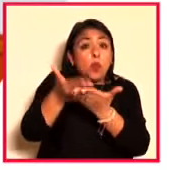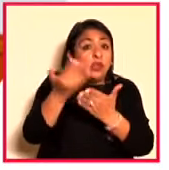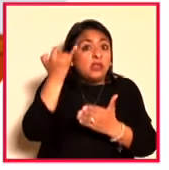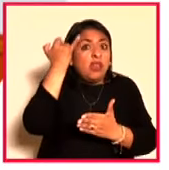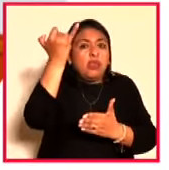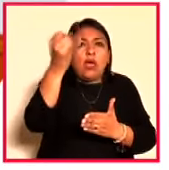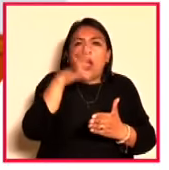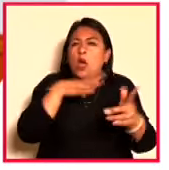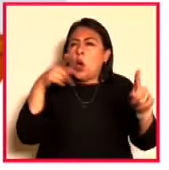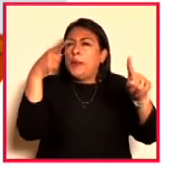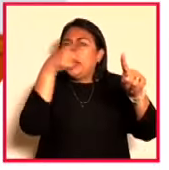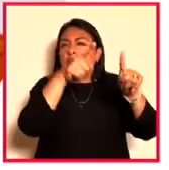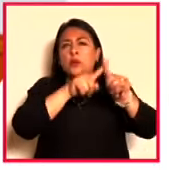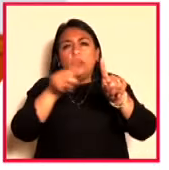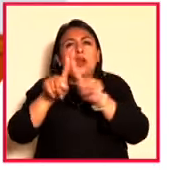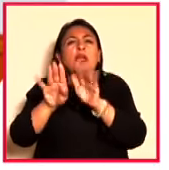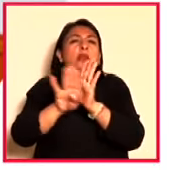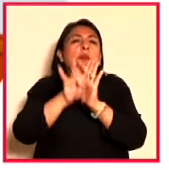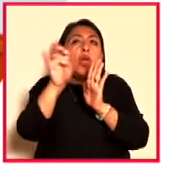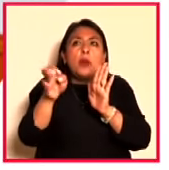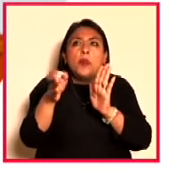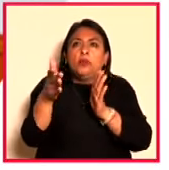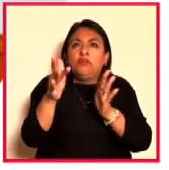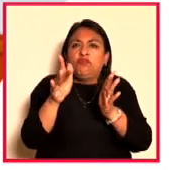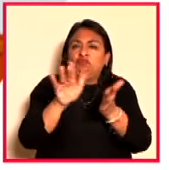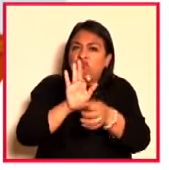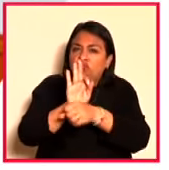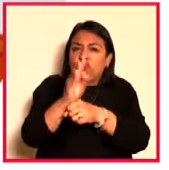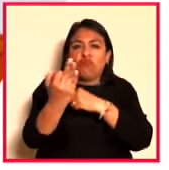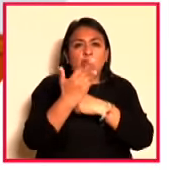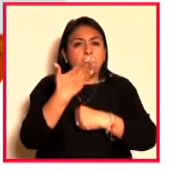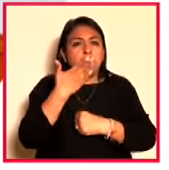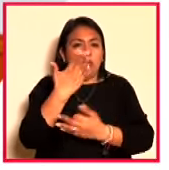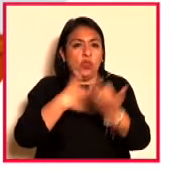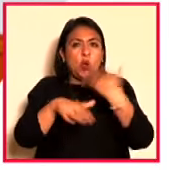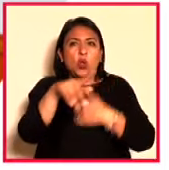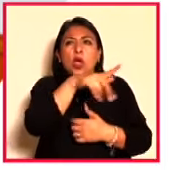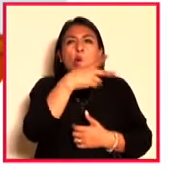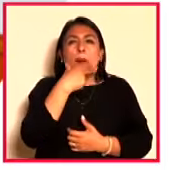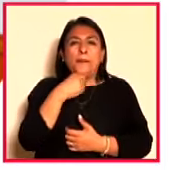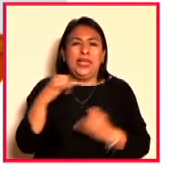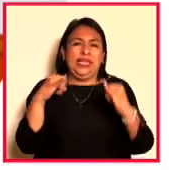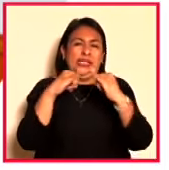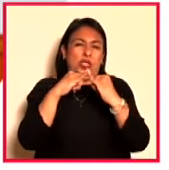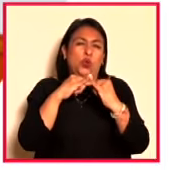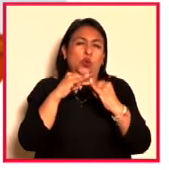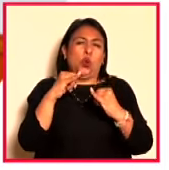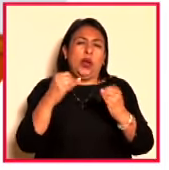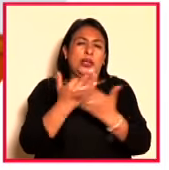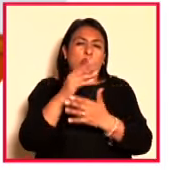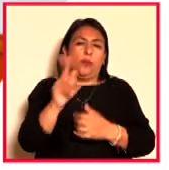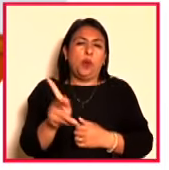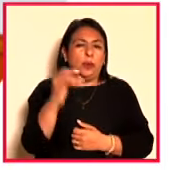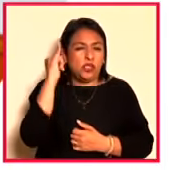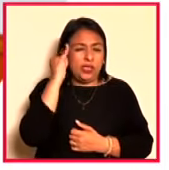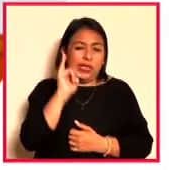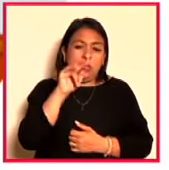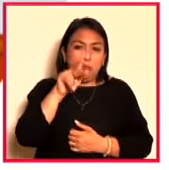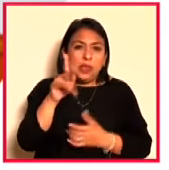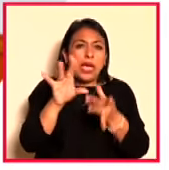ellos el bienestar común. Adelfo Regino Montes, titular del Instituto Nacional de los Pueblos Indígenas, nos explica a propósito del